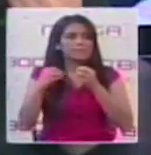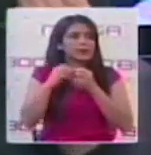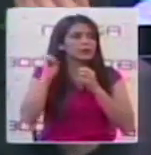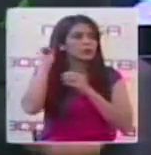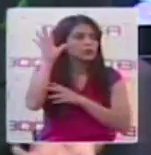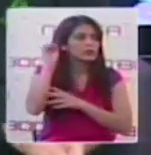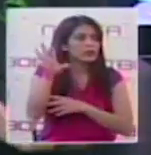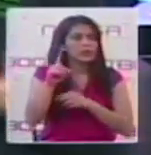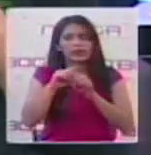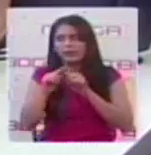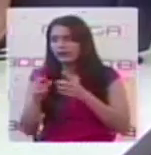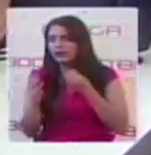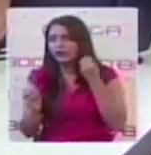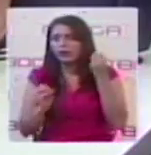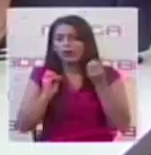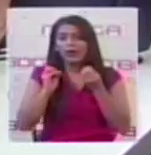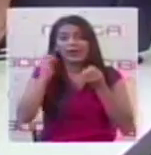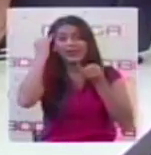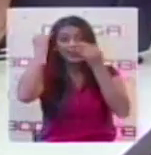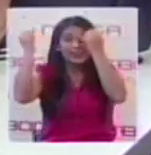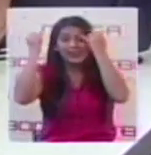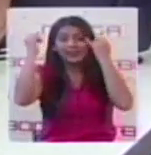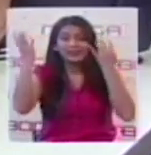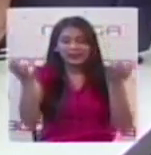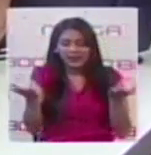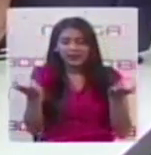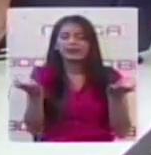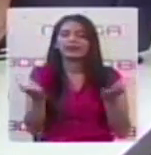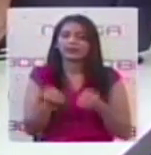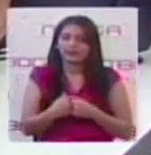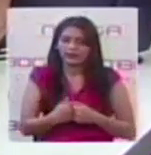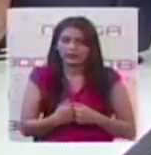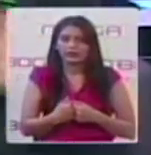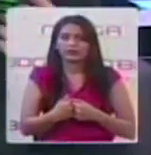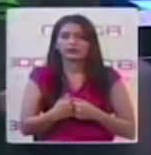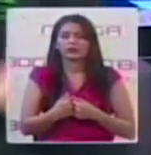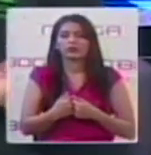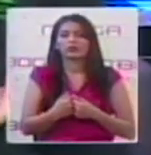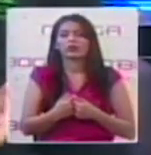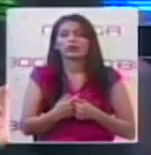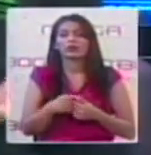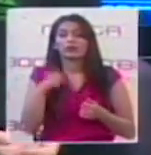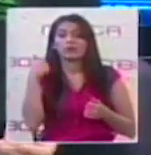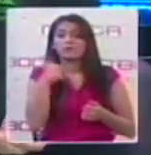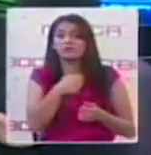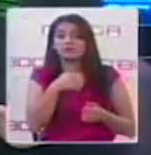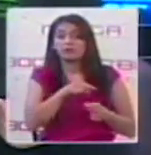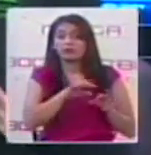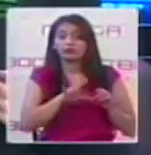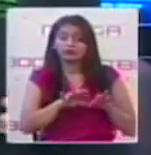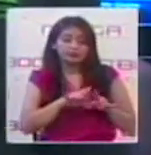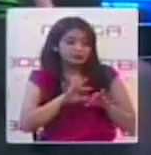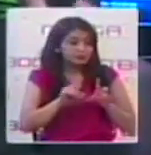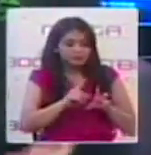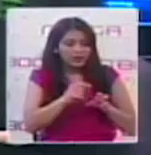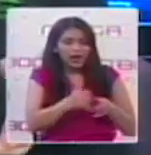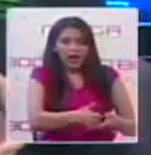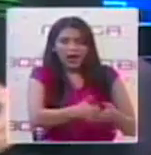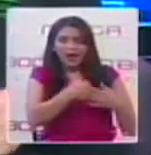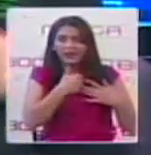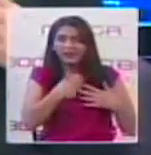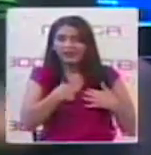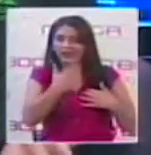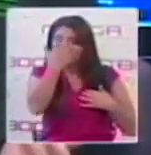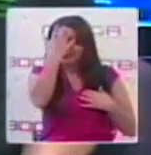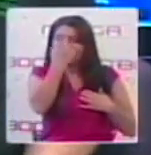hacer para atraer más clientes? ¿Qué voy a hacer para diferenciarme de la competencia? Entonces, el mismo simulador te permite tomar las